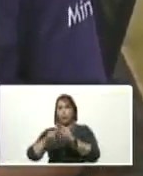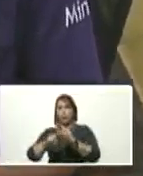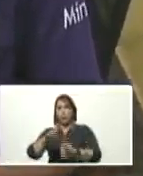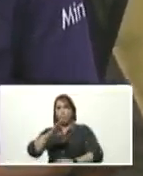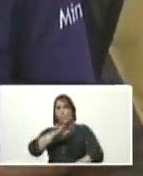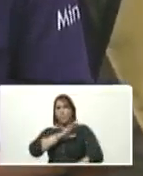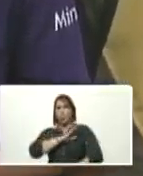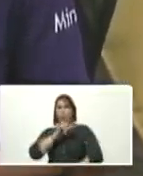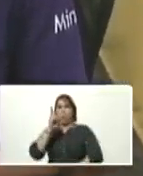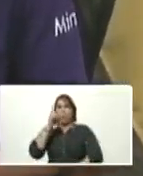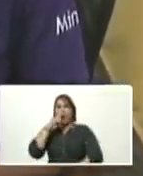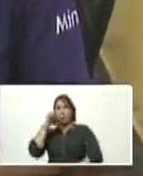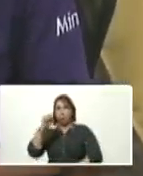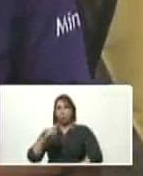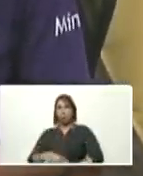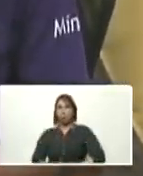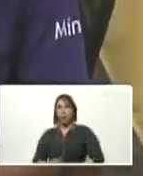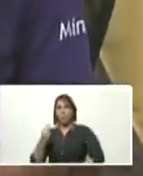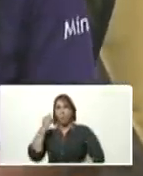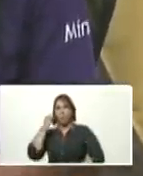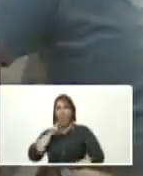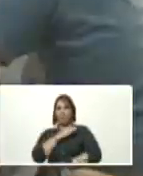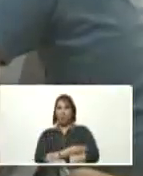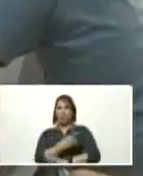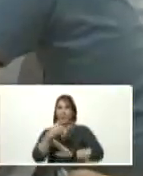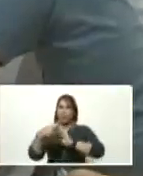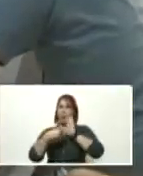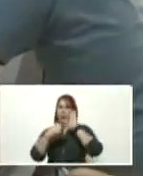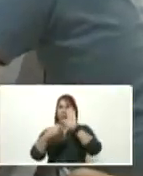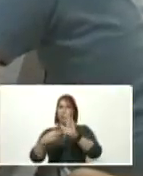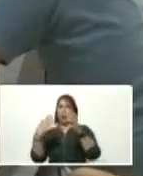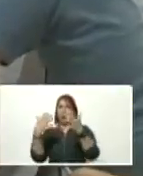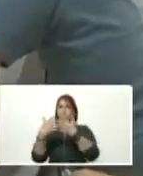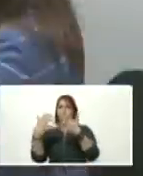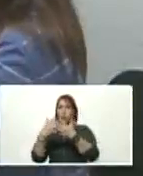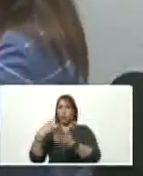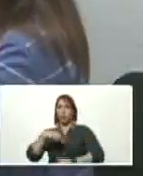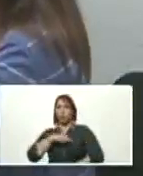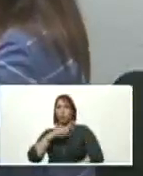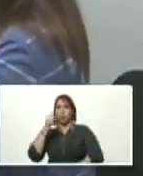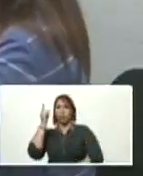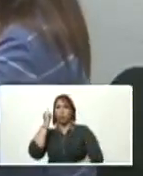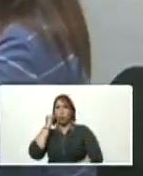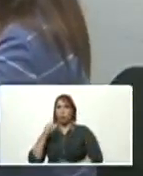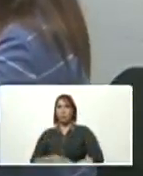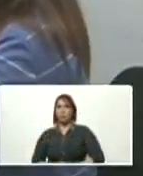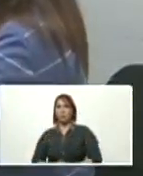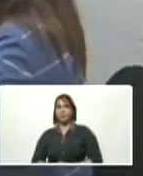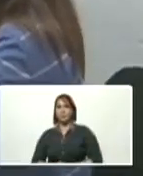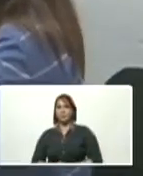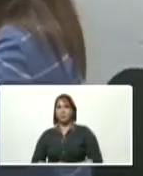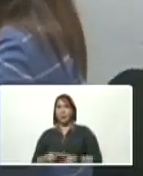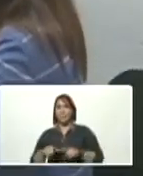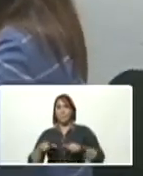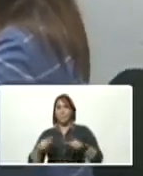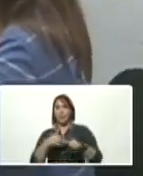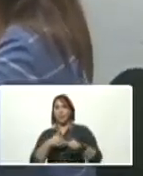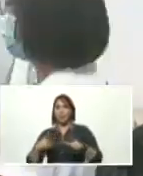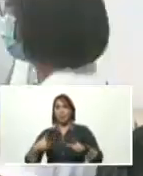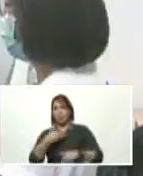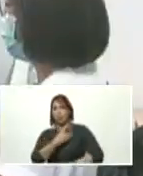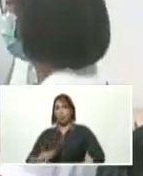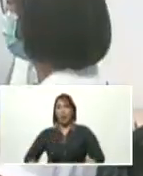Flores. Mujer guerrera, ejemplo de lucha para todas nosotras. Desde estos espacios, presidente, queremos agradecer